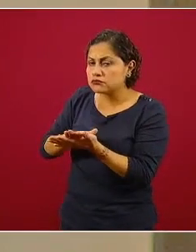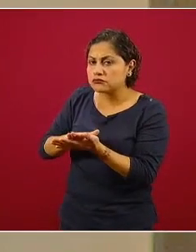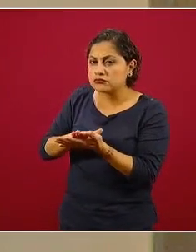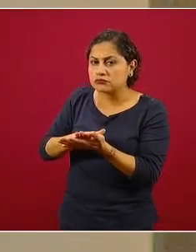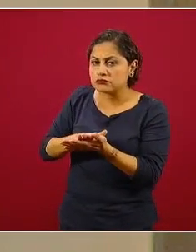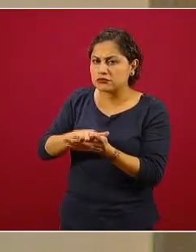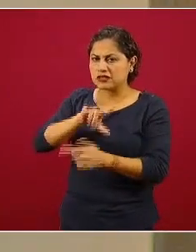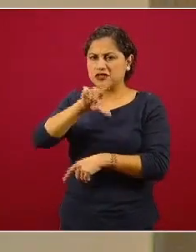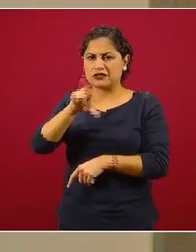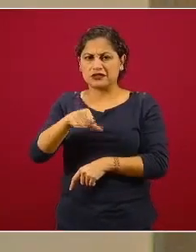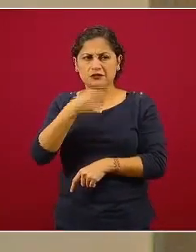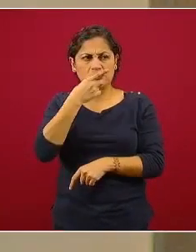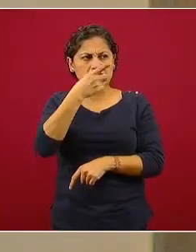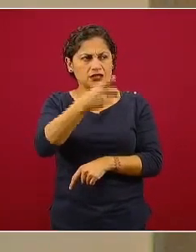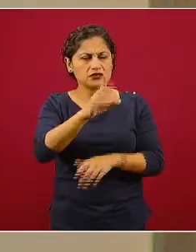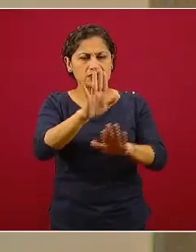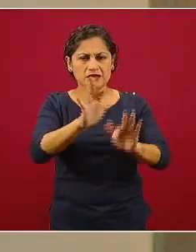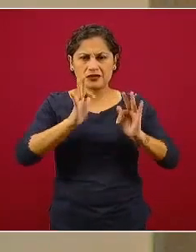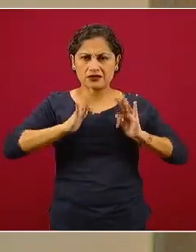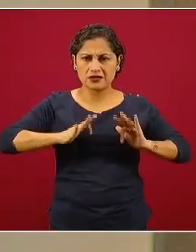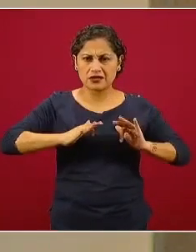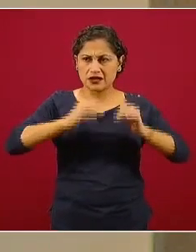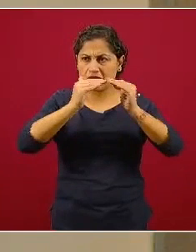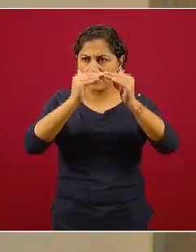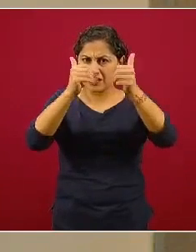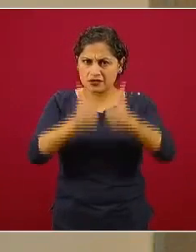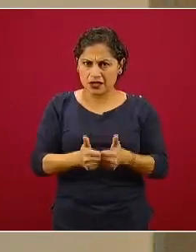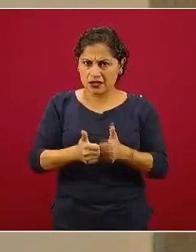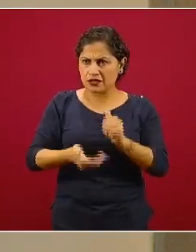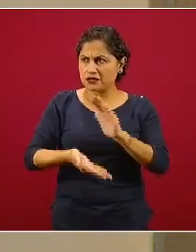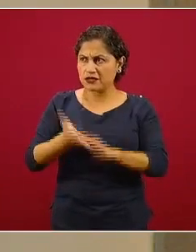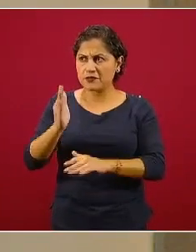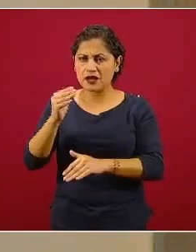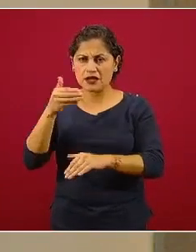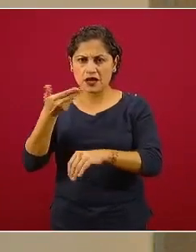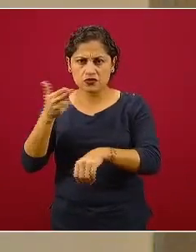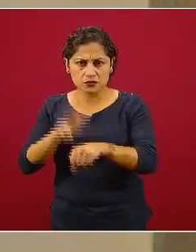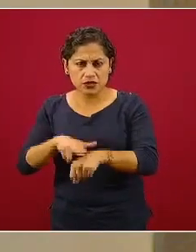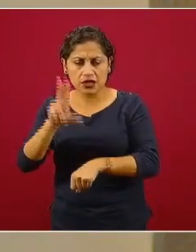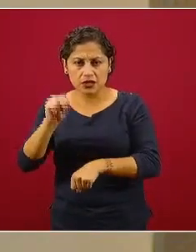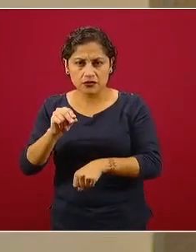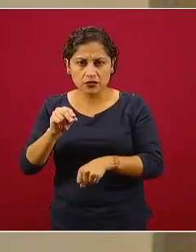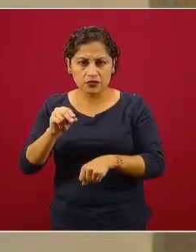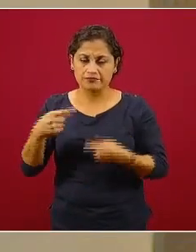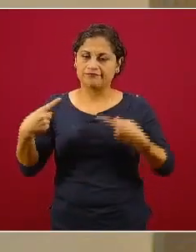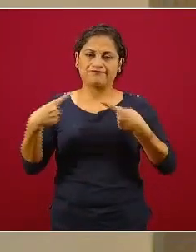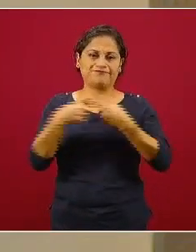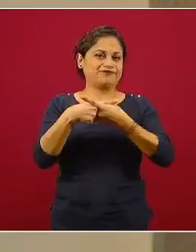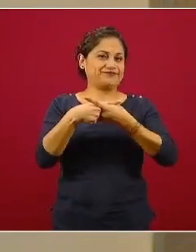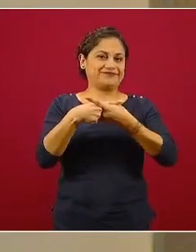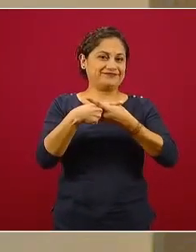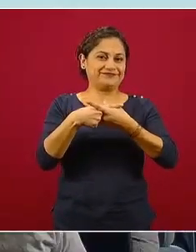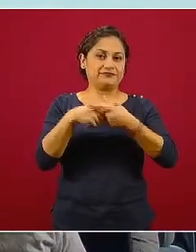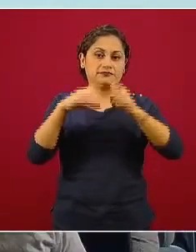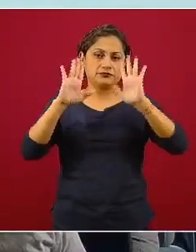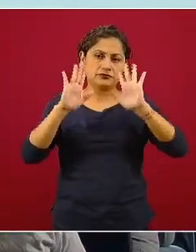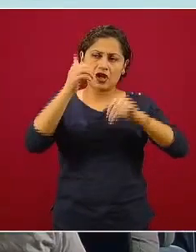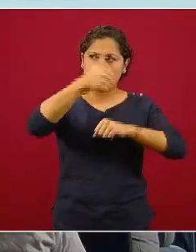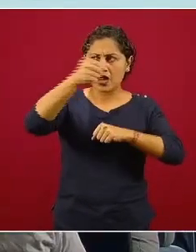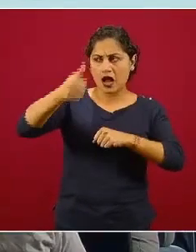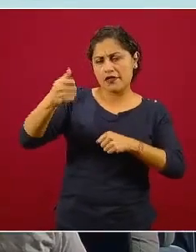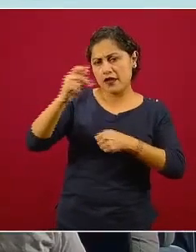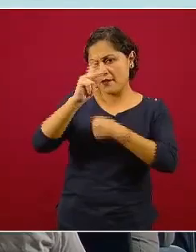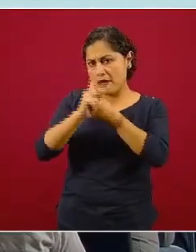casa. Respetamos lo que haga cualquier otro país, pero nosotros hacemos lo que está